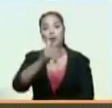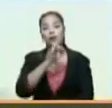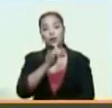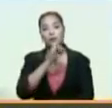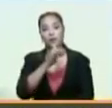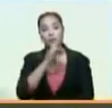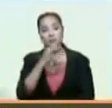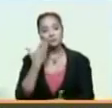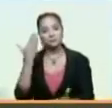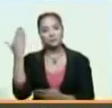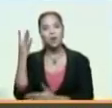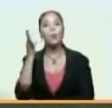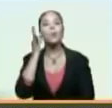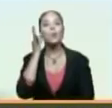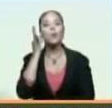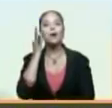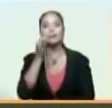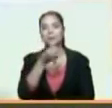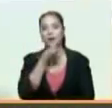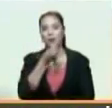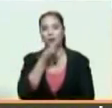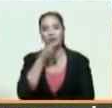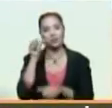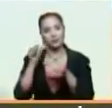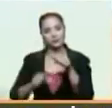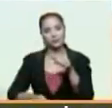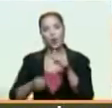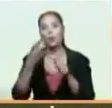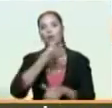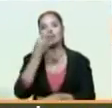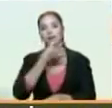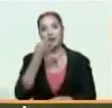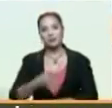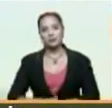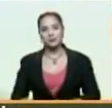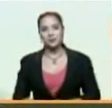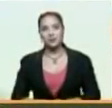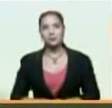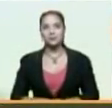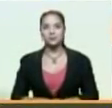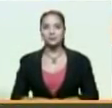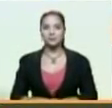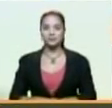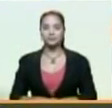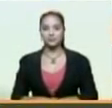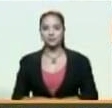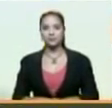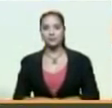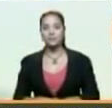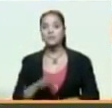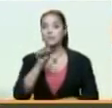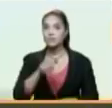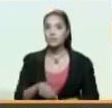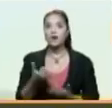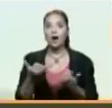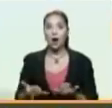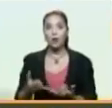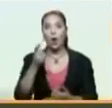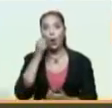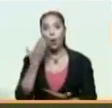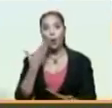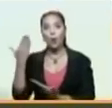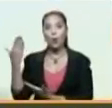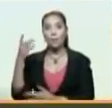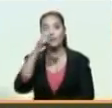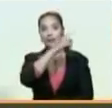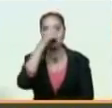Está en el lugar nuestra compañera Marbelis Fernández. Marbelis, cuéntanos, buenas tardes. Así es, Barry. En este momento, el fiscal provisional de la